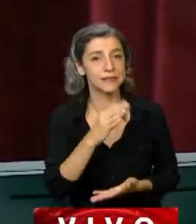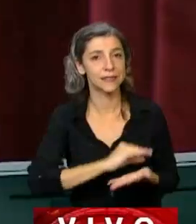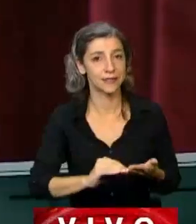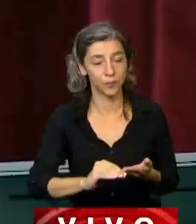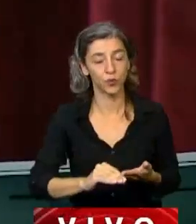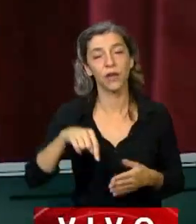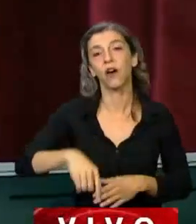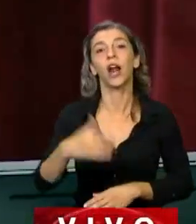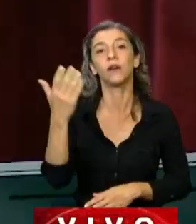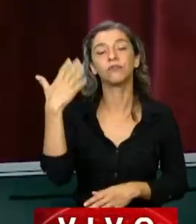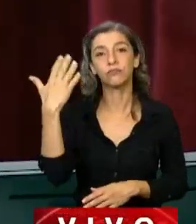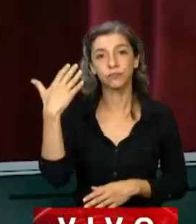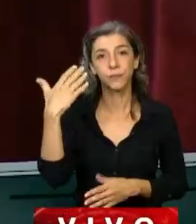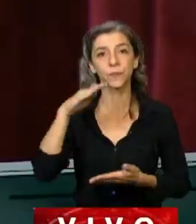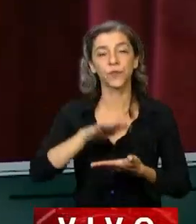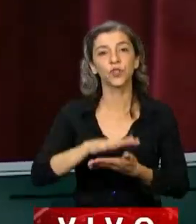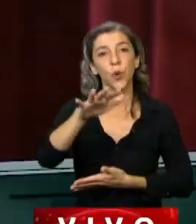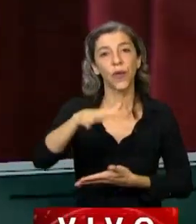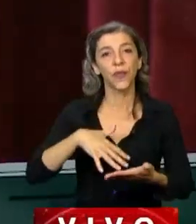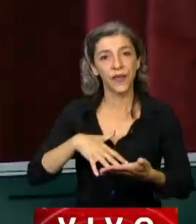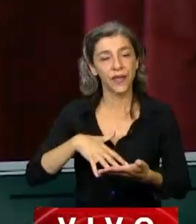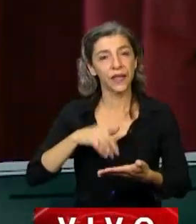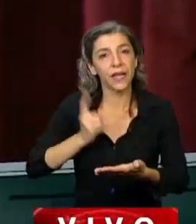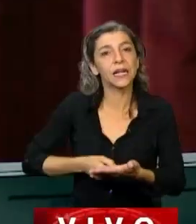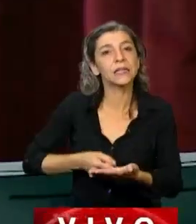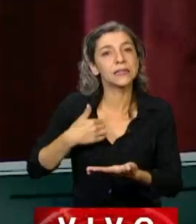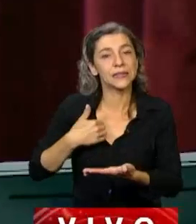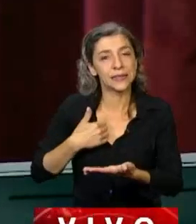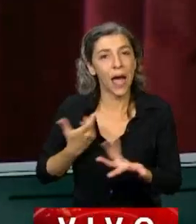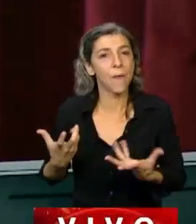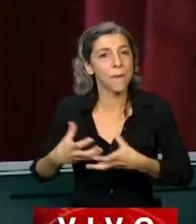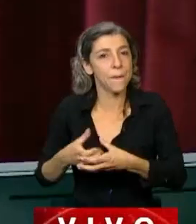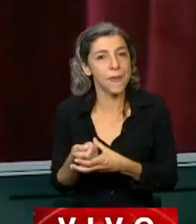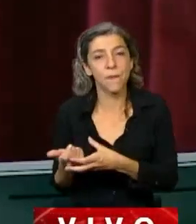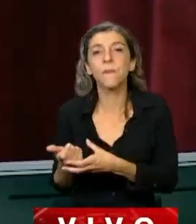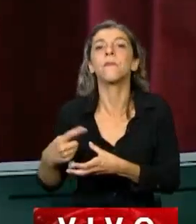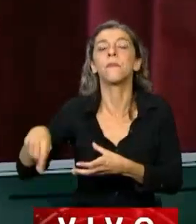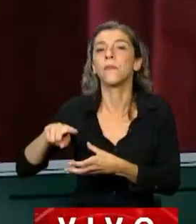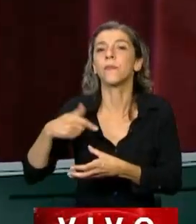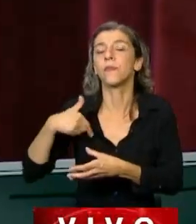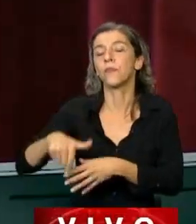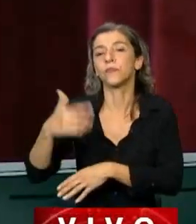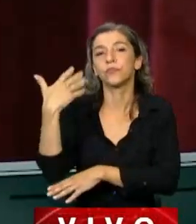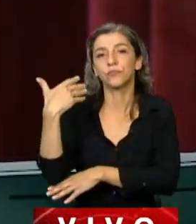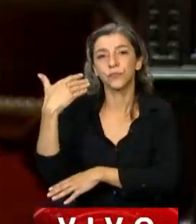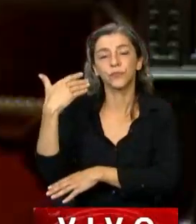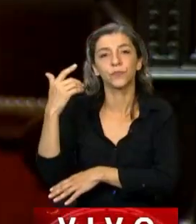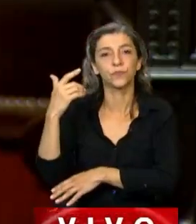Para manifestarse sobre el dictamen de minoría, tiene la palabra la diputada por Mendoza, Jimena Latorre.